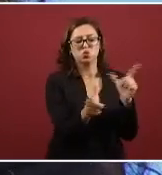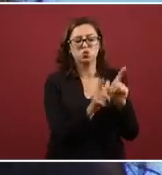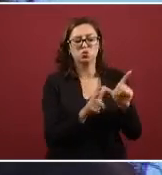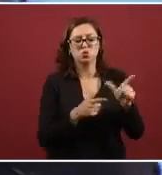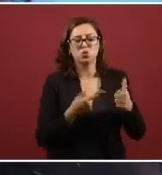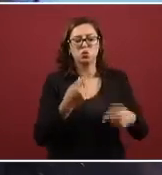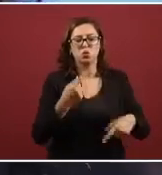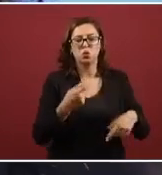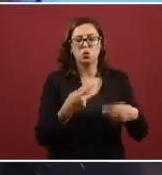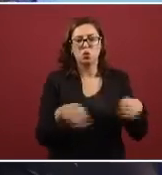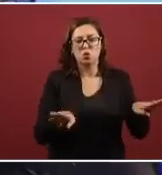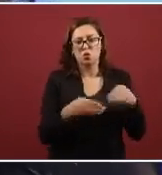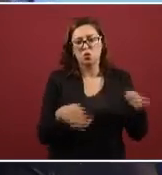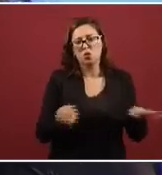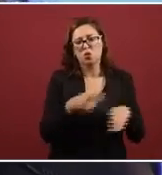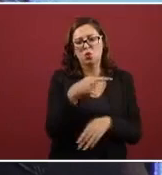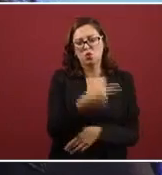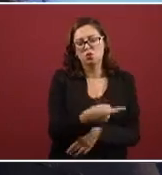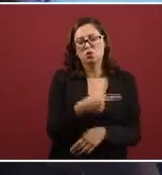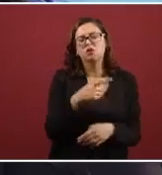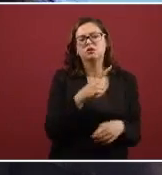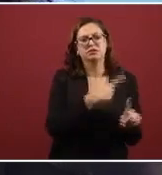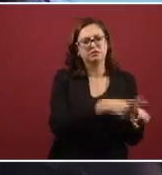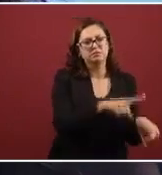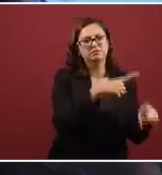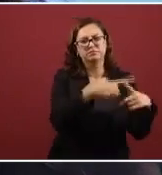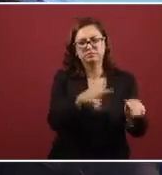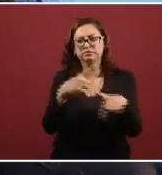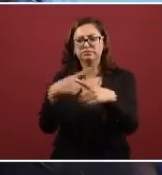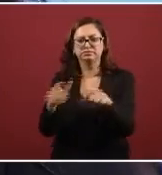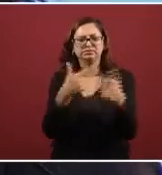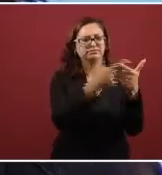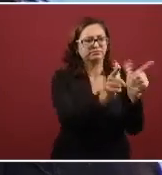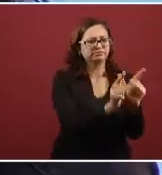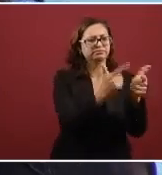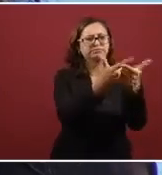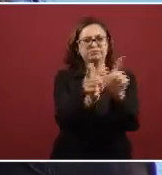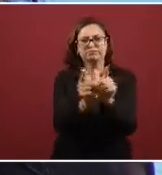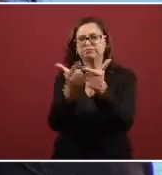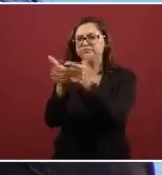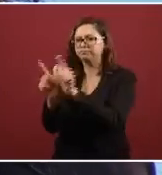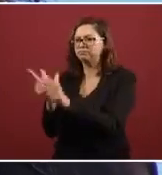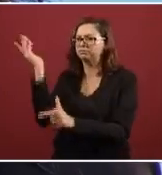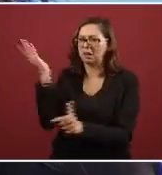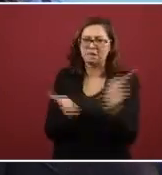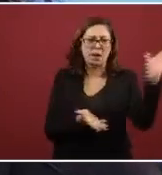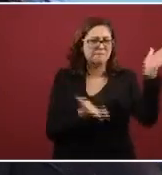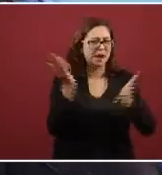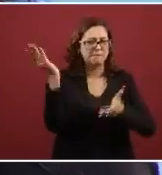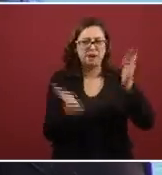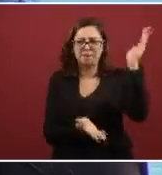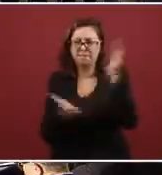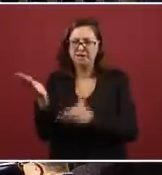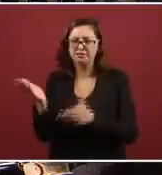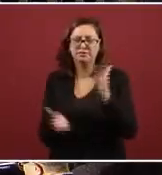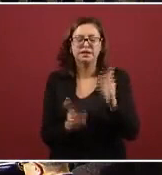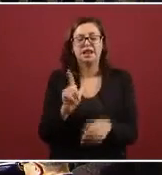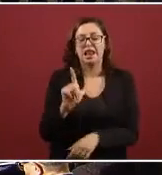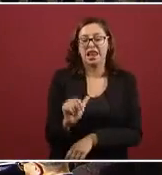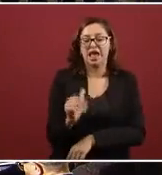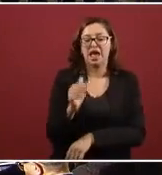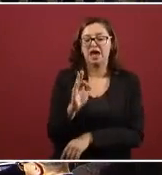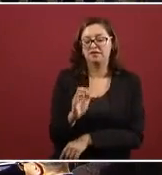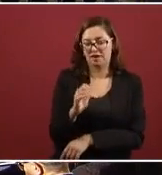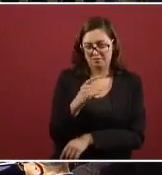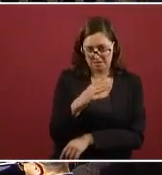La Cumbia para el Mundo, La Ronda Bogotá, La China Sonidera, sonideros de distintas partes del país. Vendrá la familia de